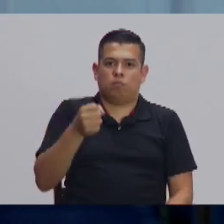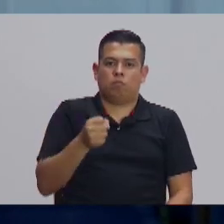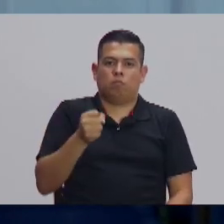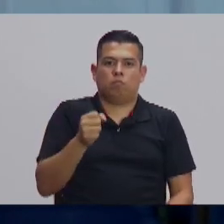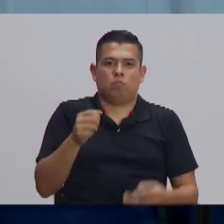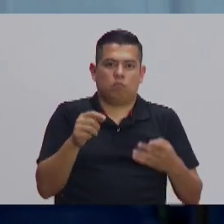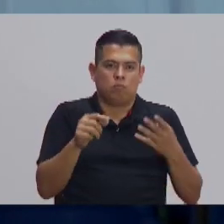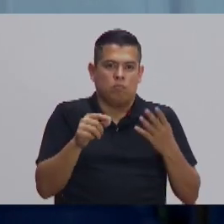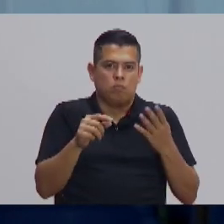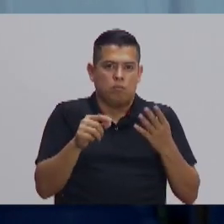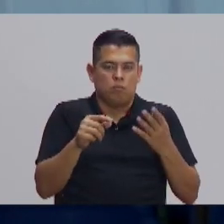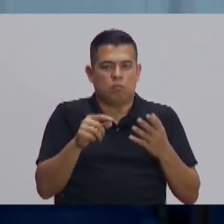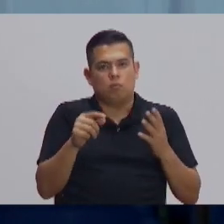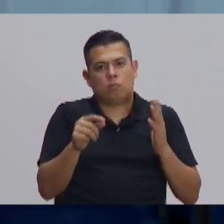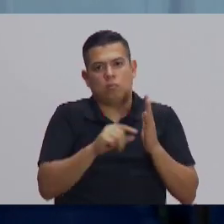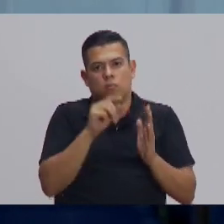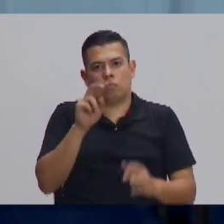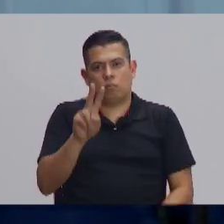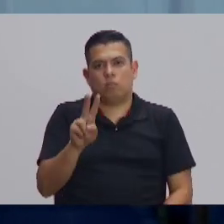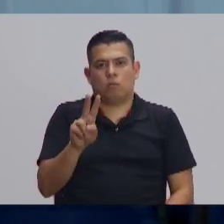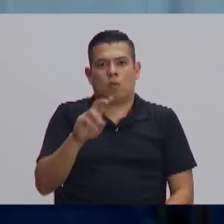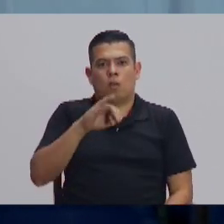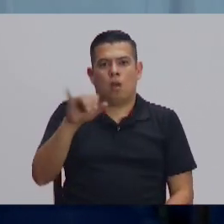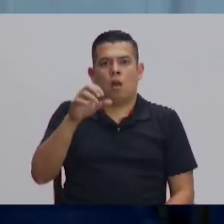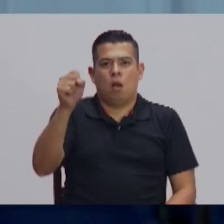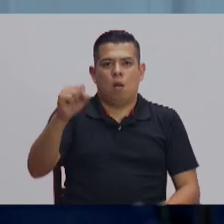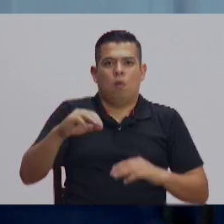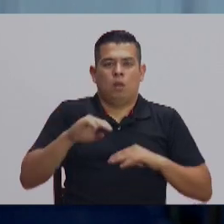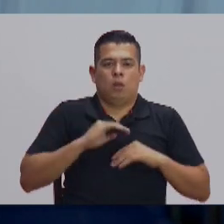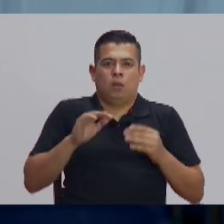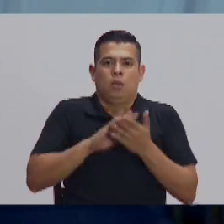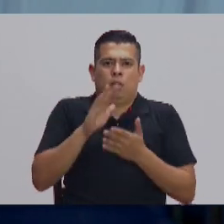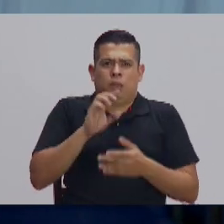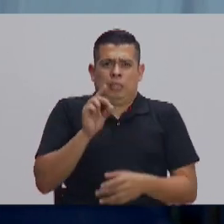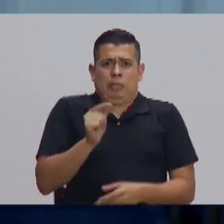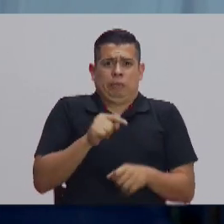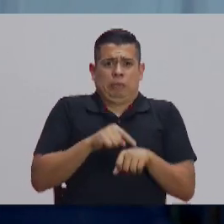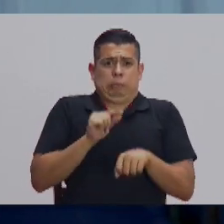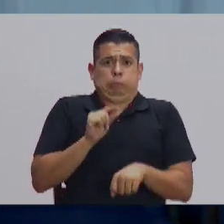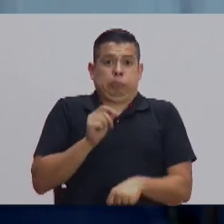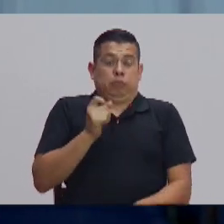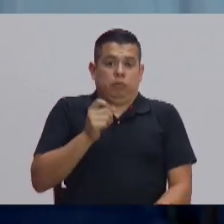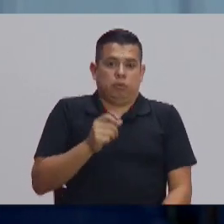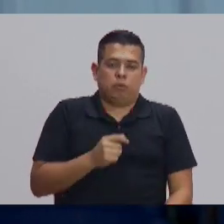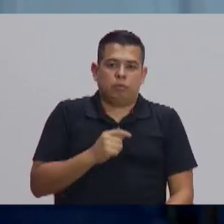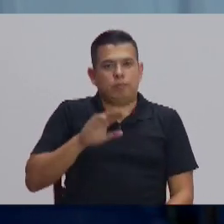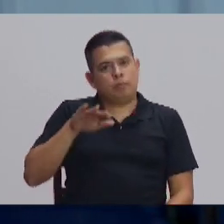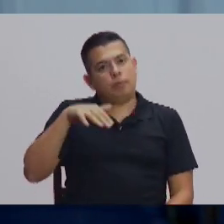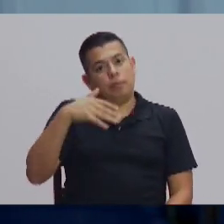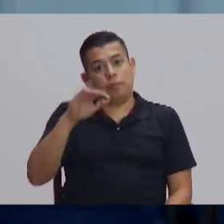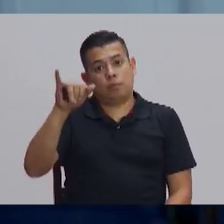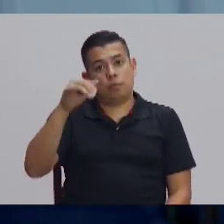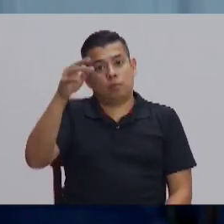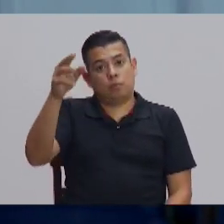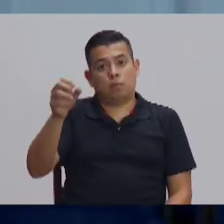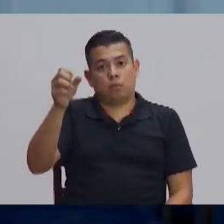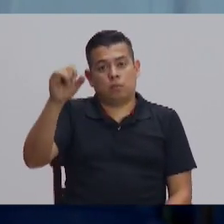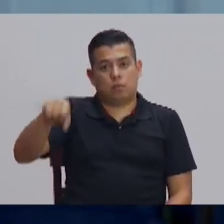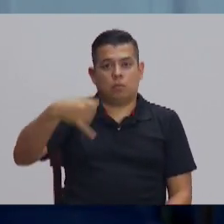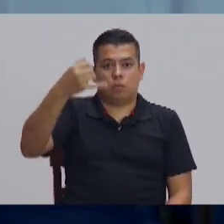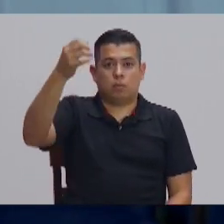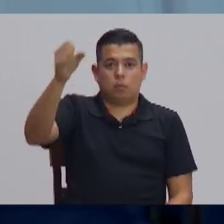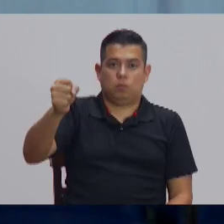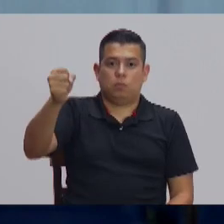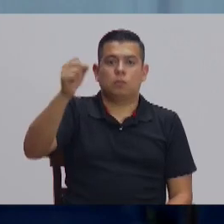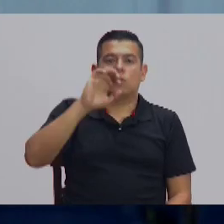miren el 2 josué se estancó espiritualmente en un segundo mira lo que dice después josué envió